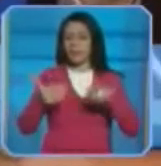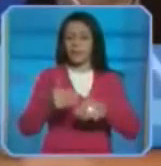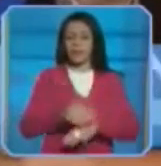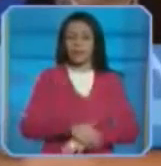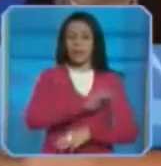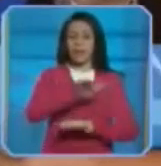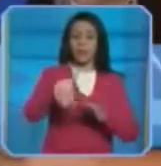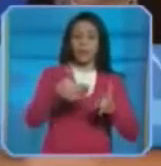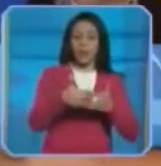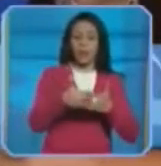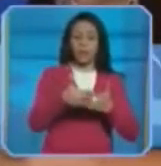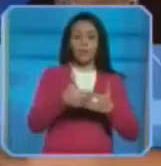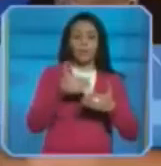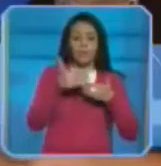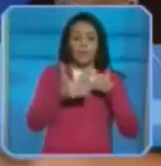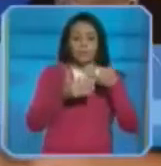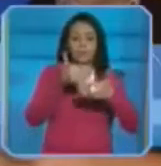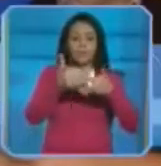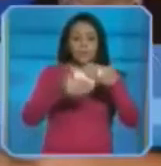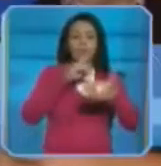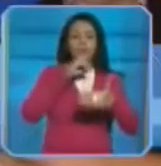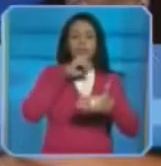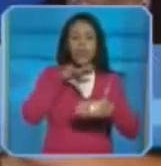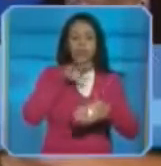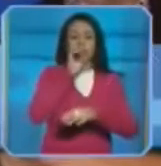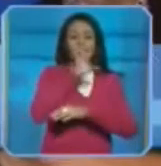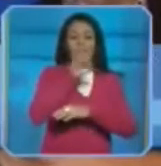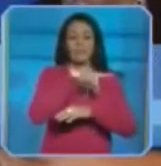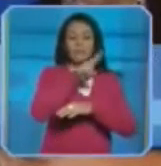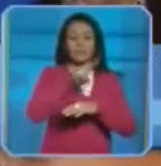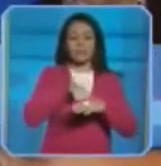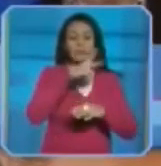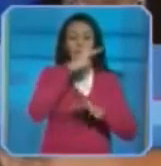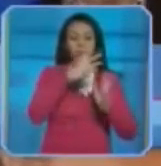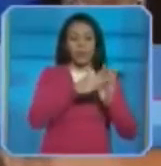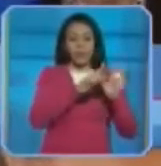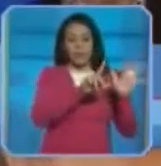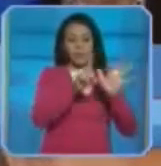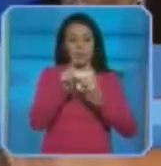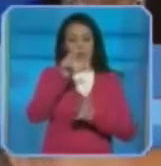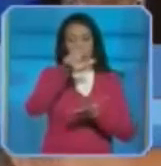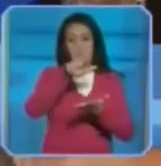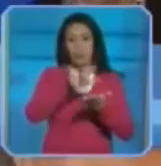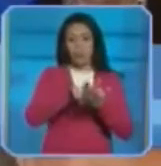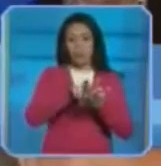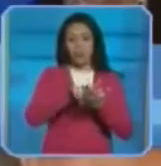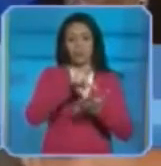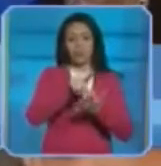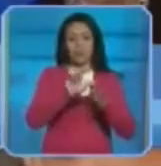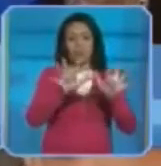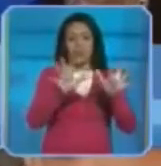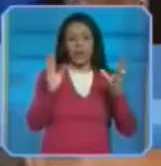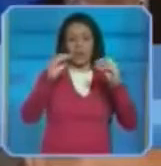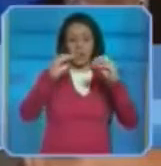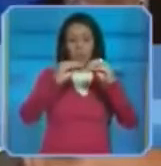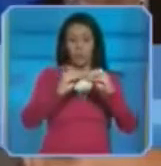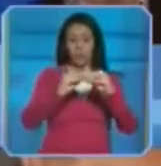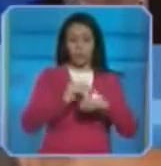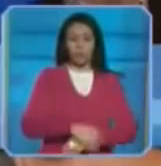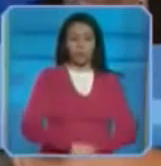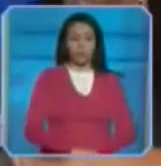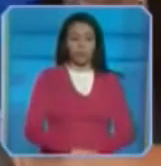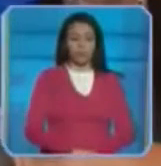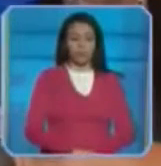toda la trayectoria histórica que ha tenido la asamblea nacional que desde el 2016 ha aprobado 10 acuerdos